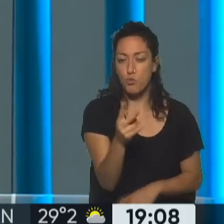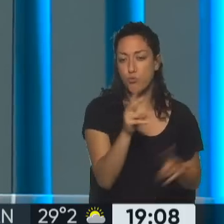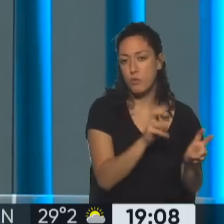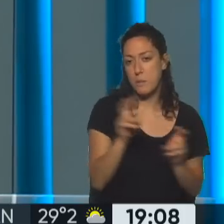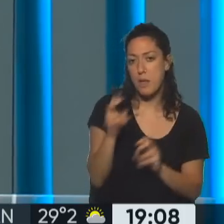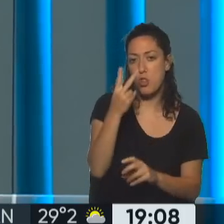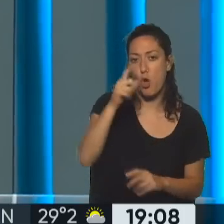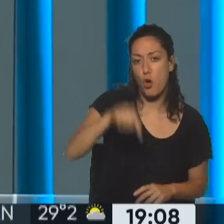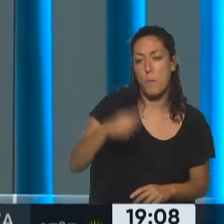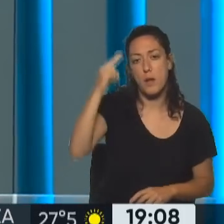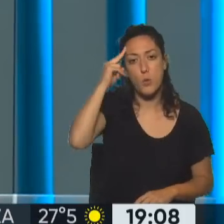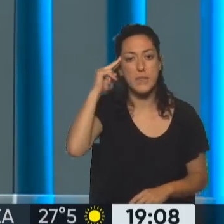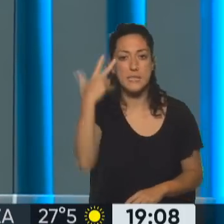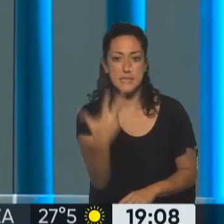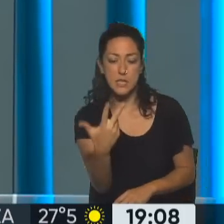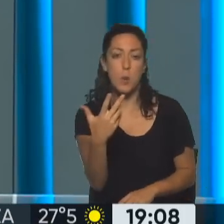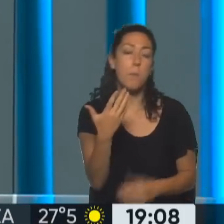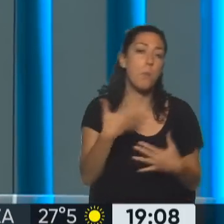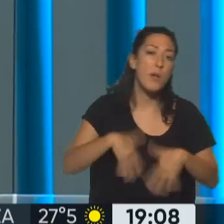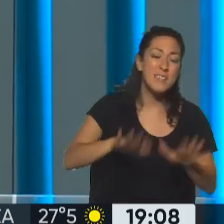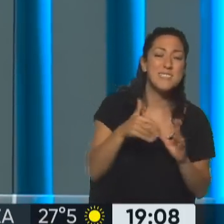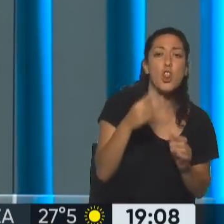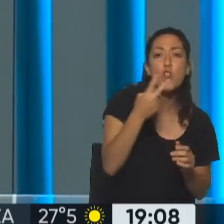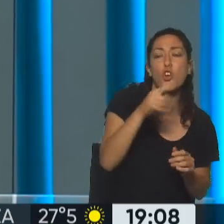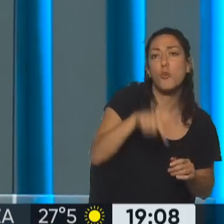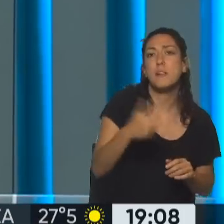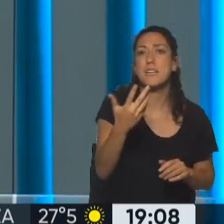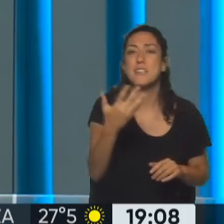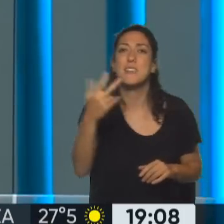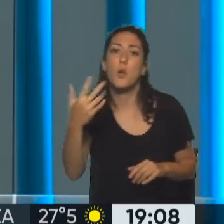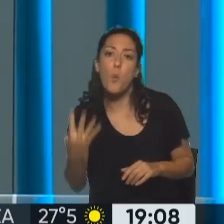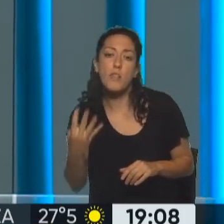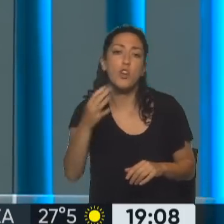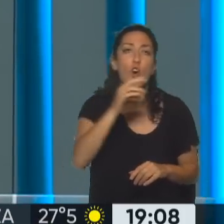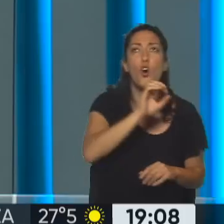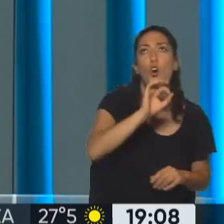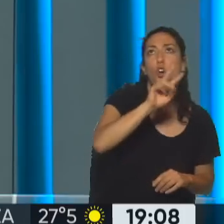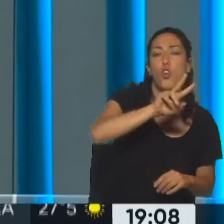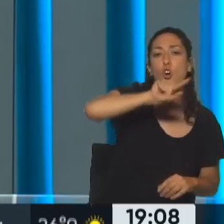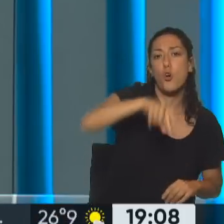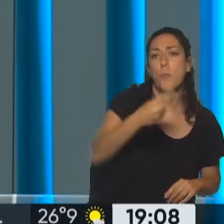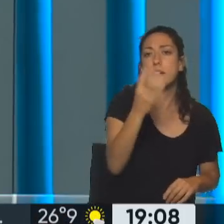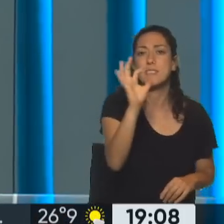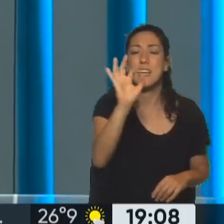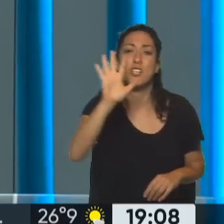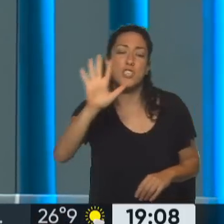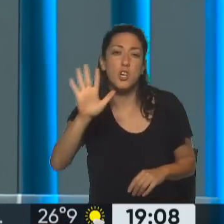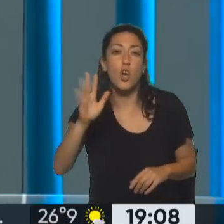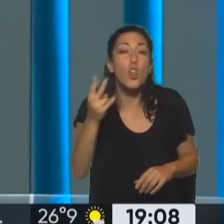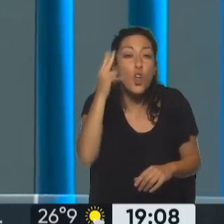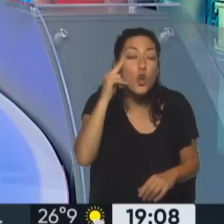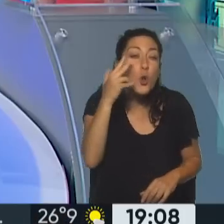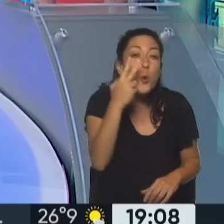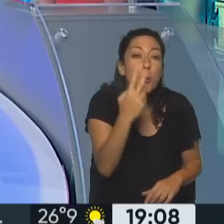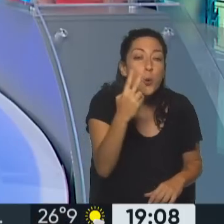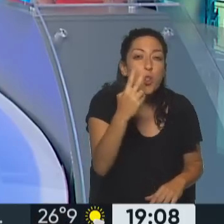el 295 pudo haber sido el 234 o el 305. No hay una explicación de por qué es 295, por